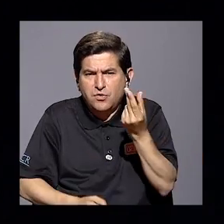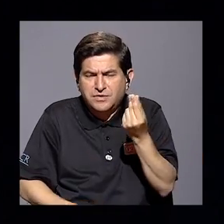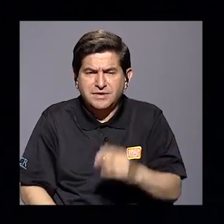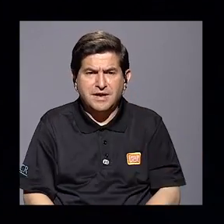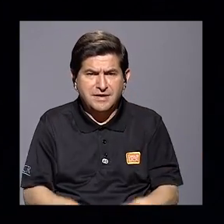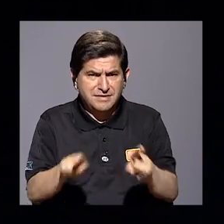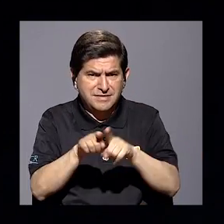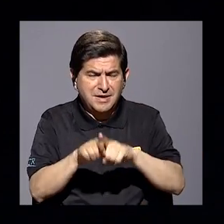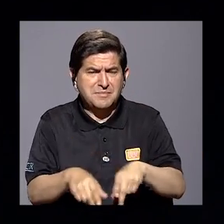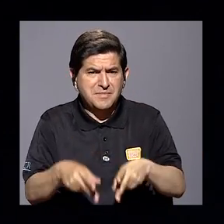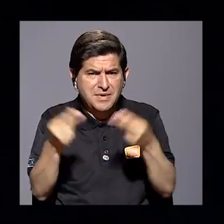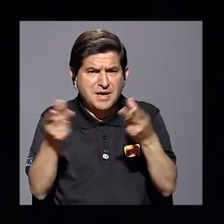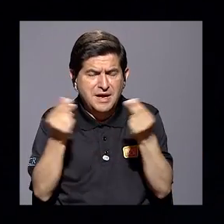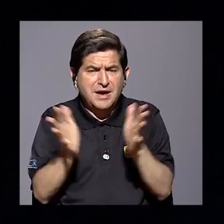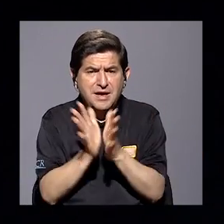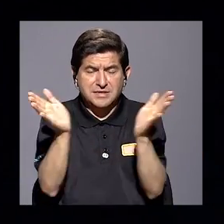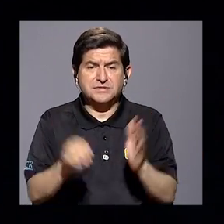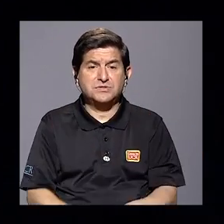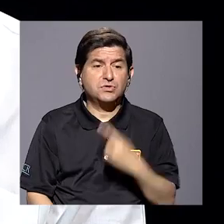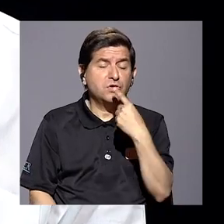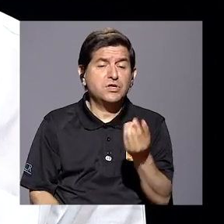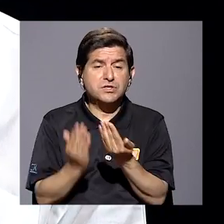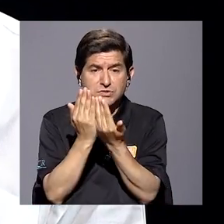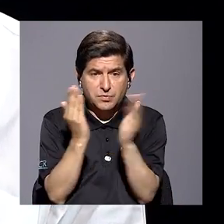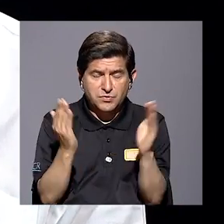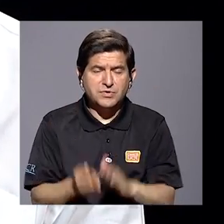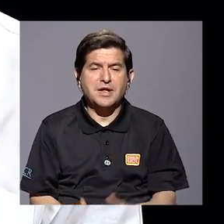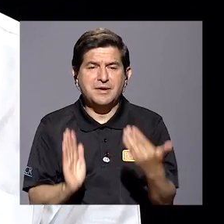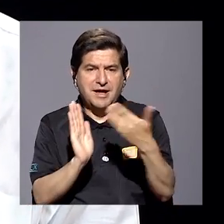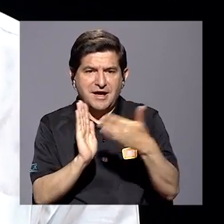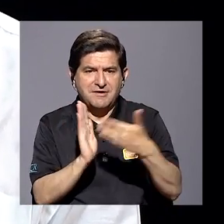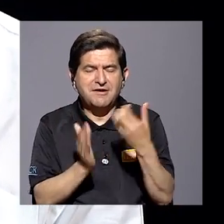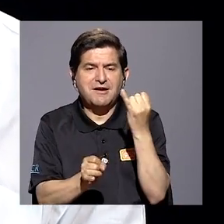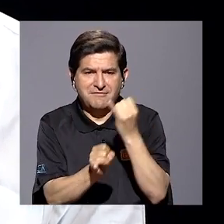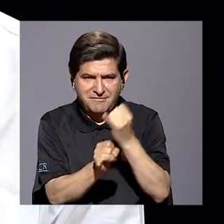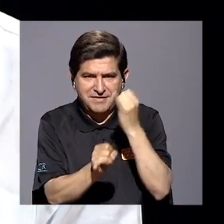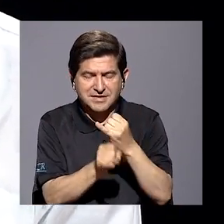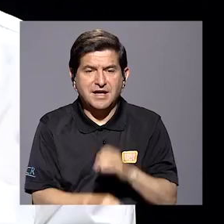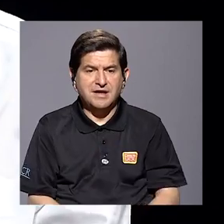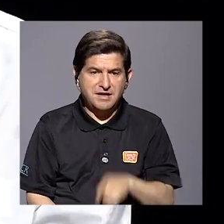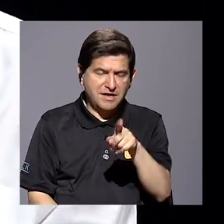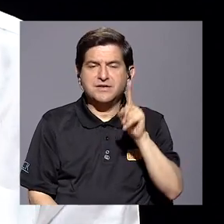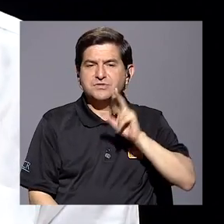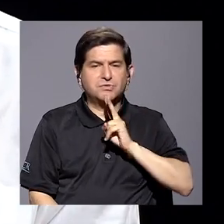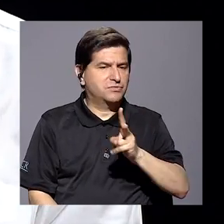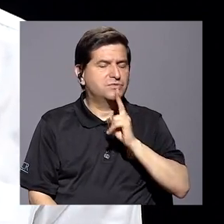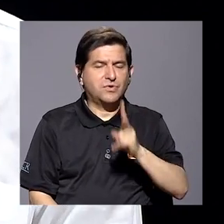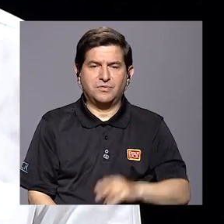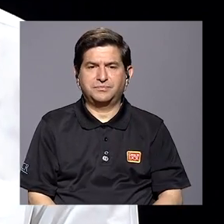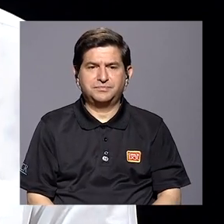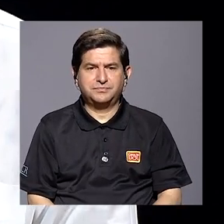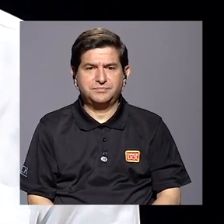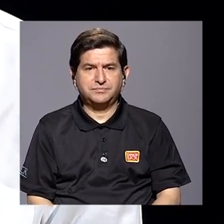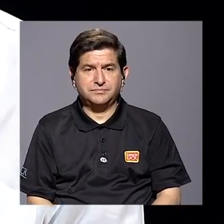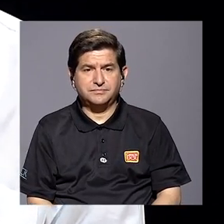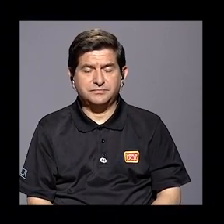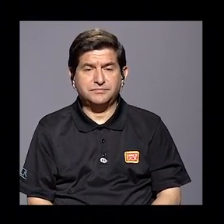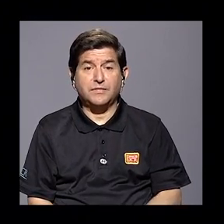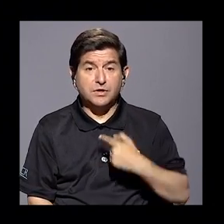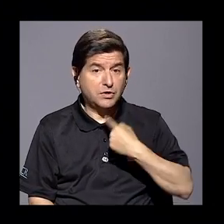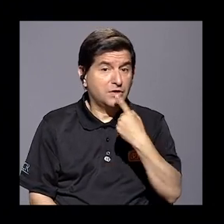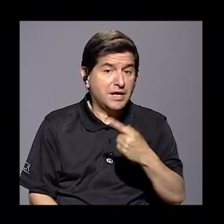era importante también tocar gasto público para sofía dijo que habré portillos para de financiar instituciones y eso es abiertamente falso que